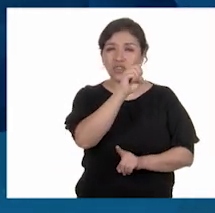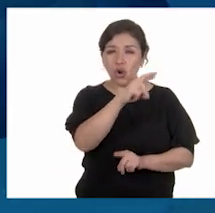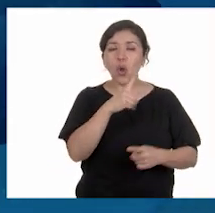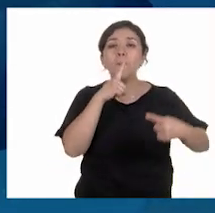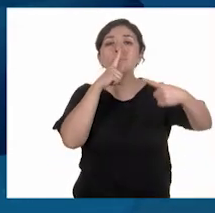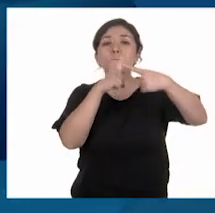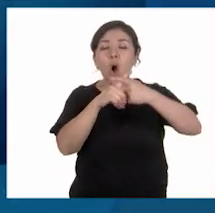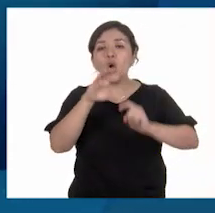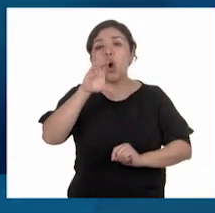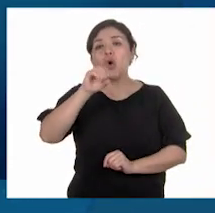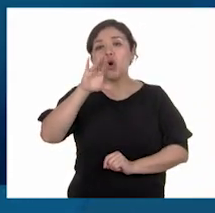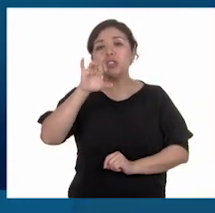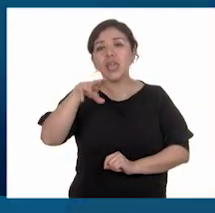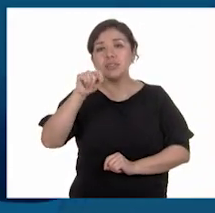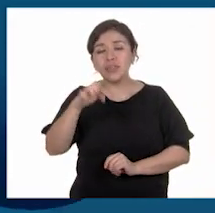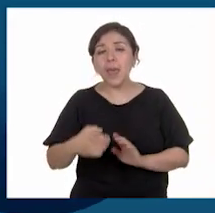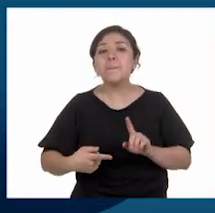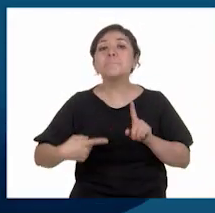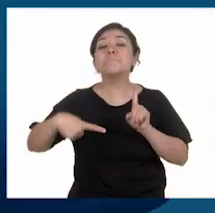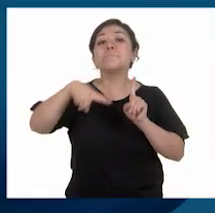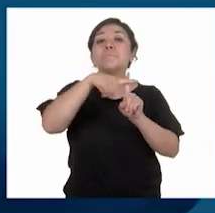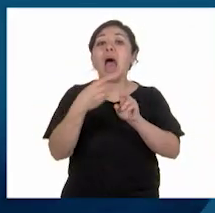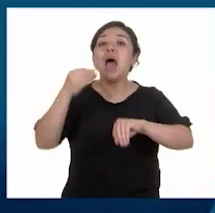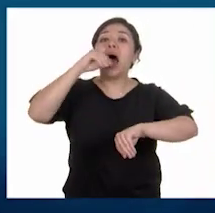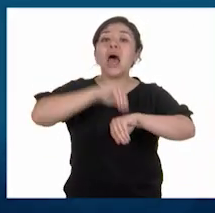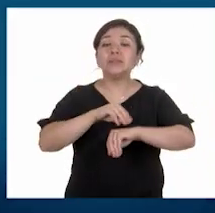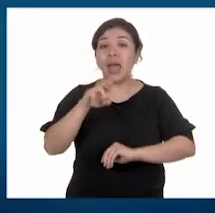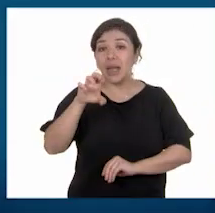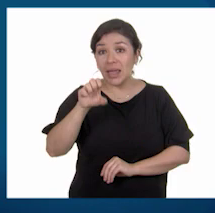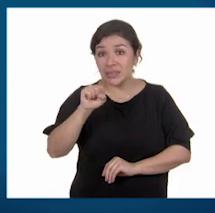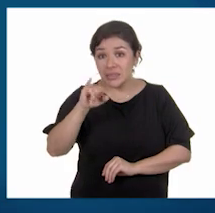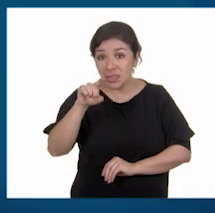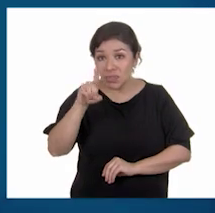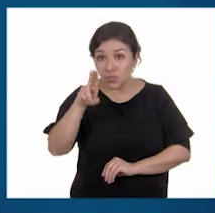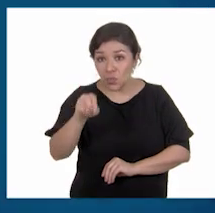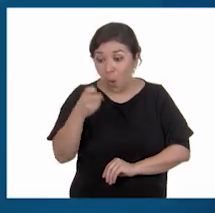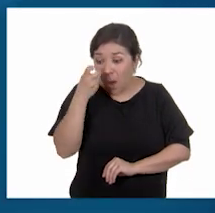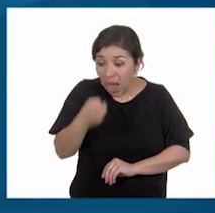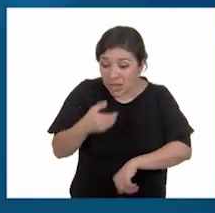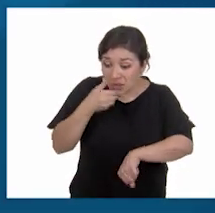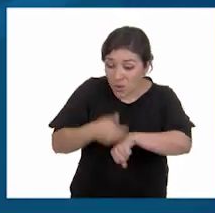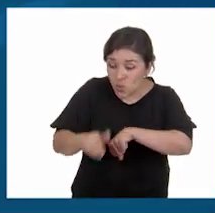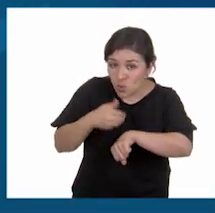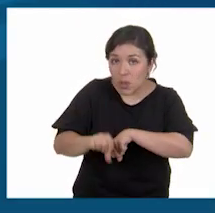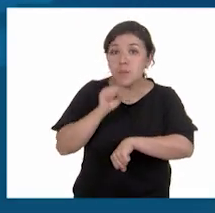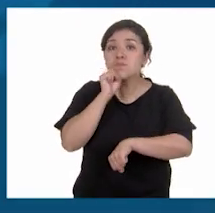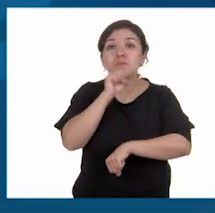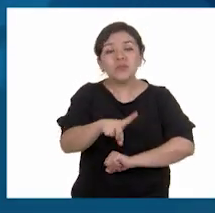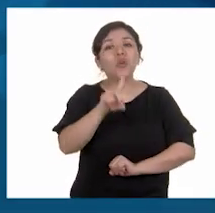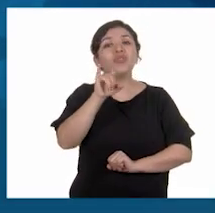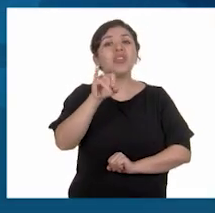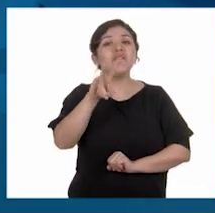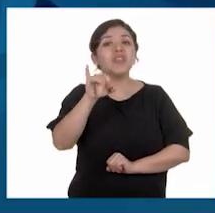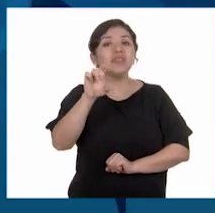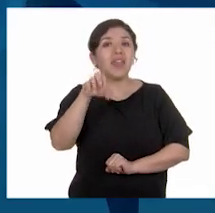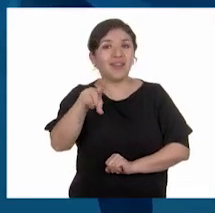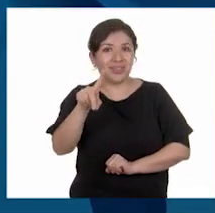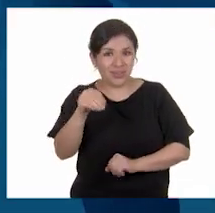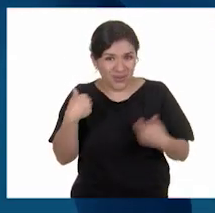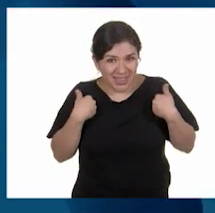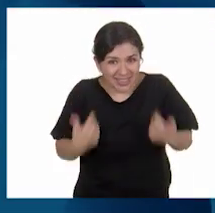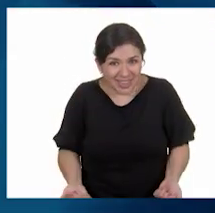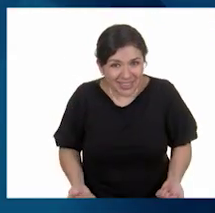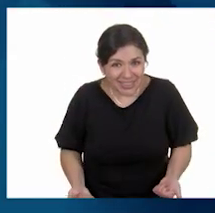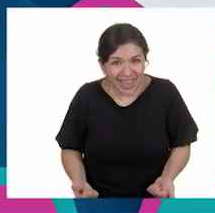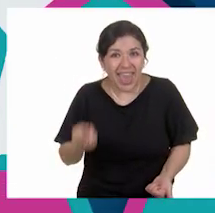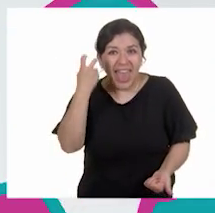más residuo, ese número que nos dé es el dividendo. Muy bien, ¿verdad?